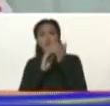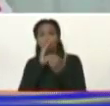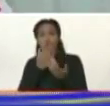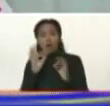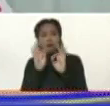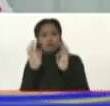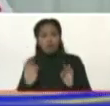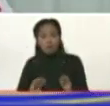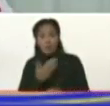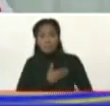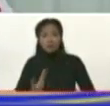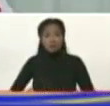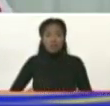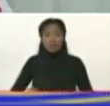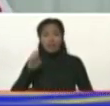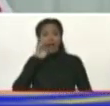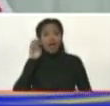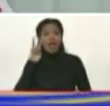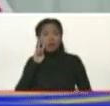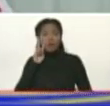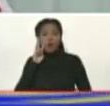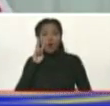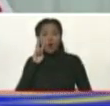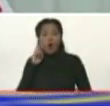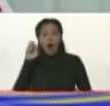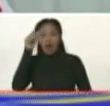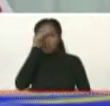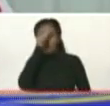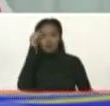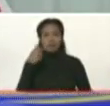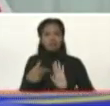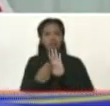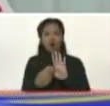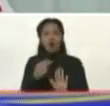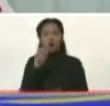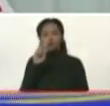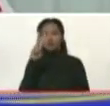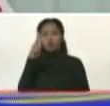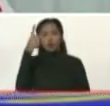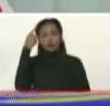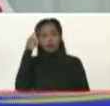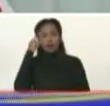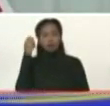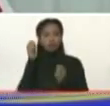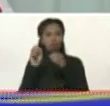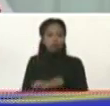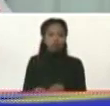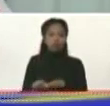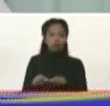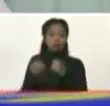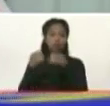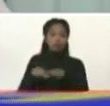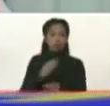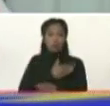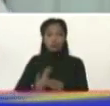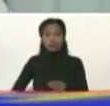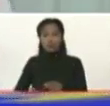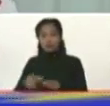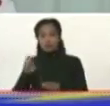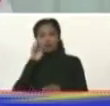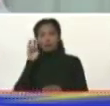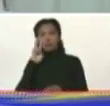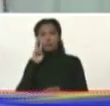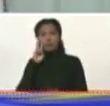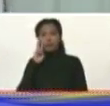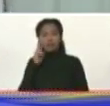Miren, el presidente Evo Morales el domingo presentó hace 48 horas su renuncia. Con una